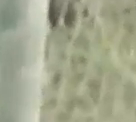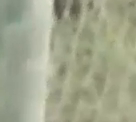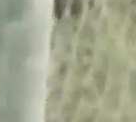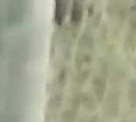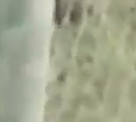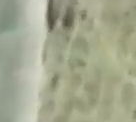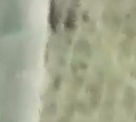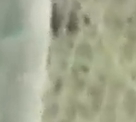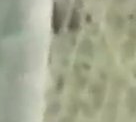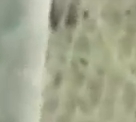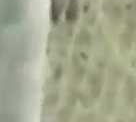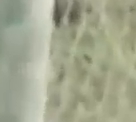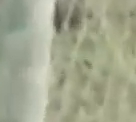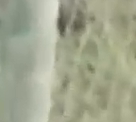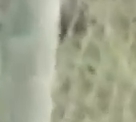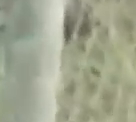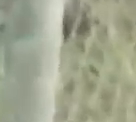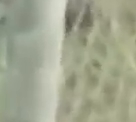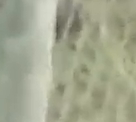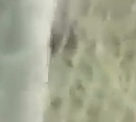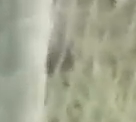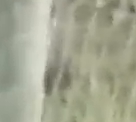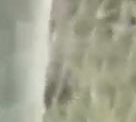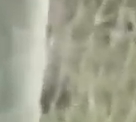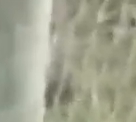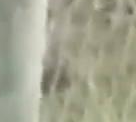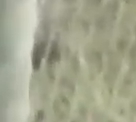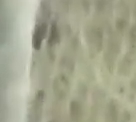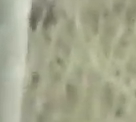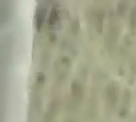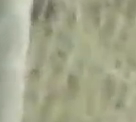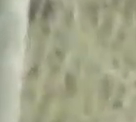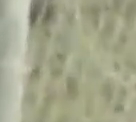metralla de plástico, recipiente de plástico.